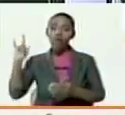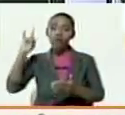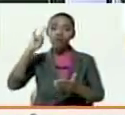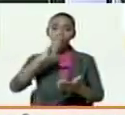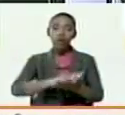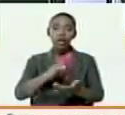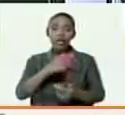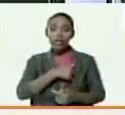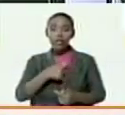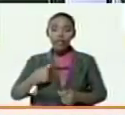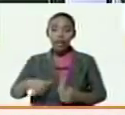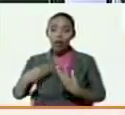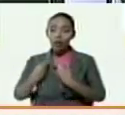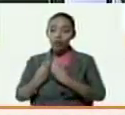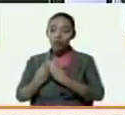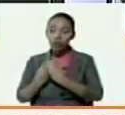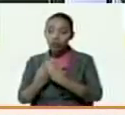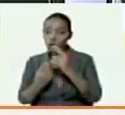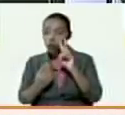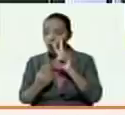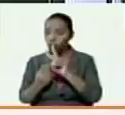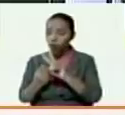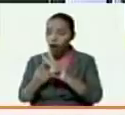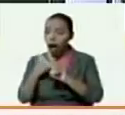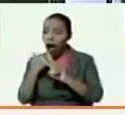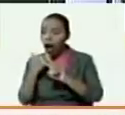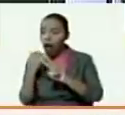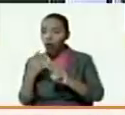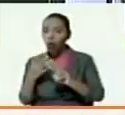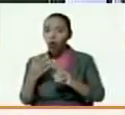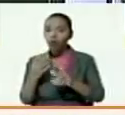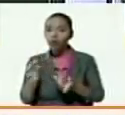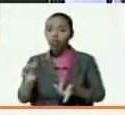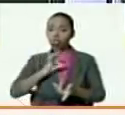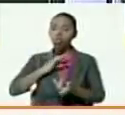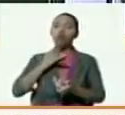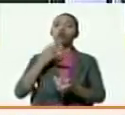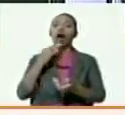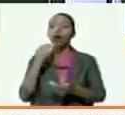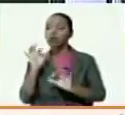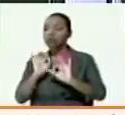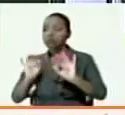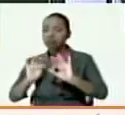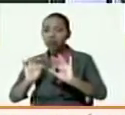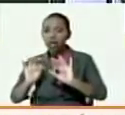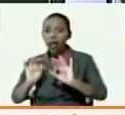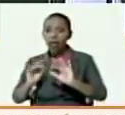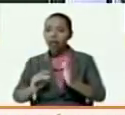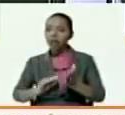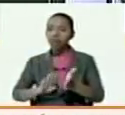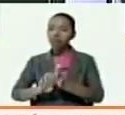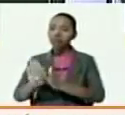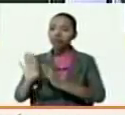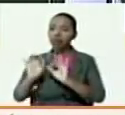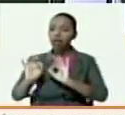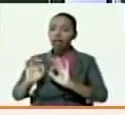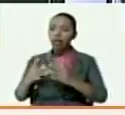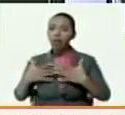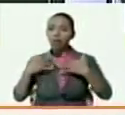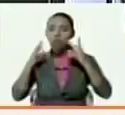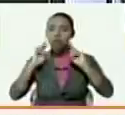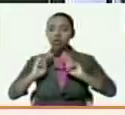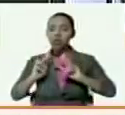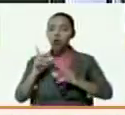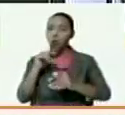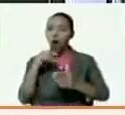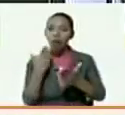se le hace el acompañamiento y el seguimiento por si desarrollara algún síntoma. Hasta ahora ninguno de ellos ha desarrollado síntomas, no hay casos